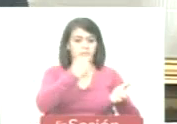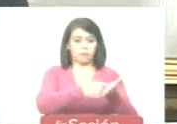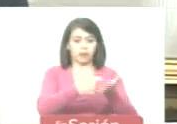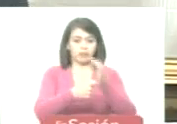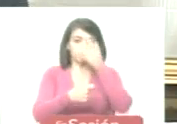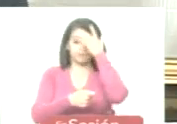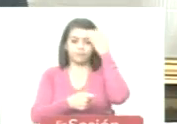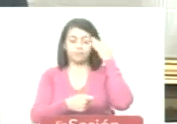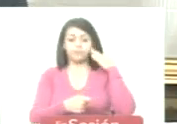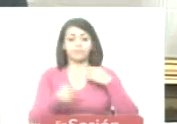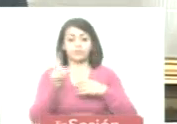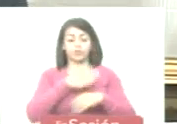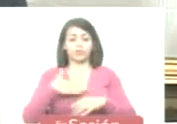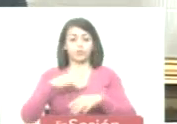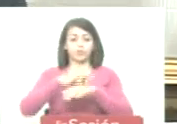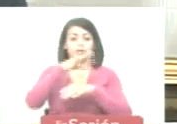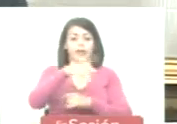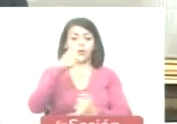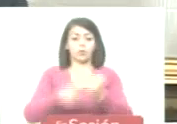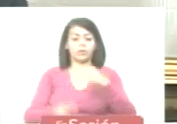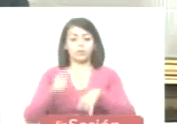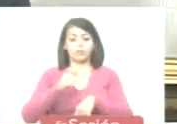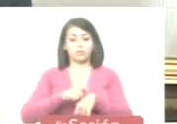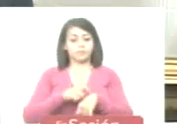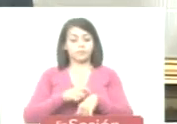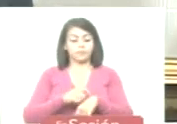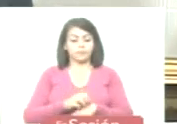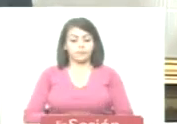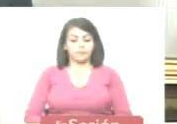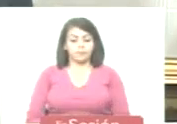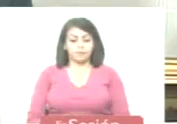dejar pasar los últimos